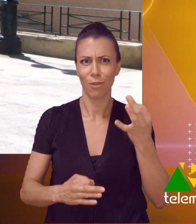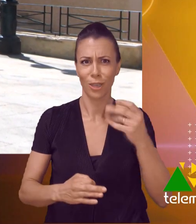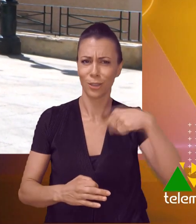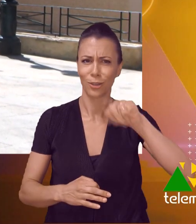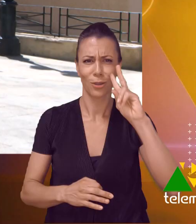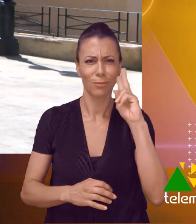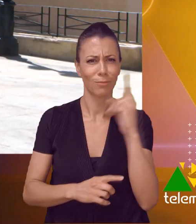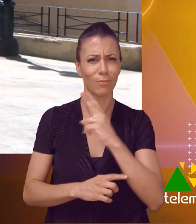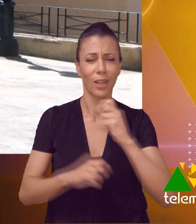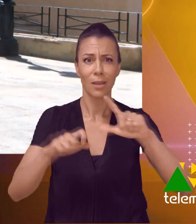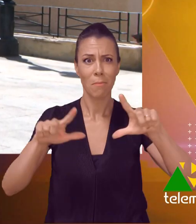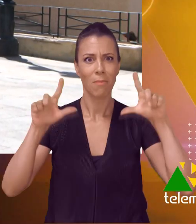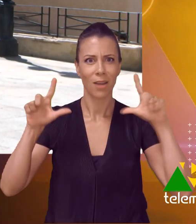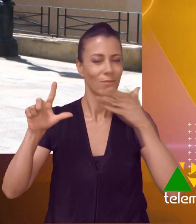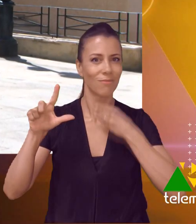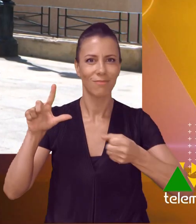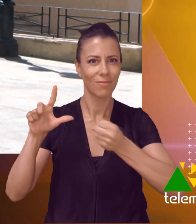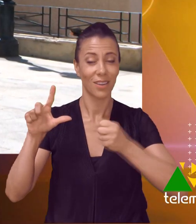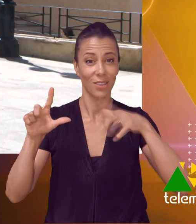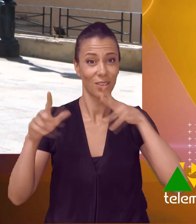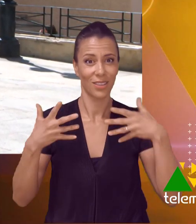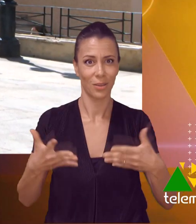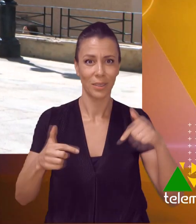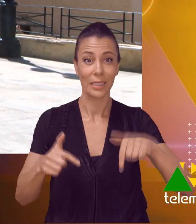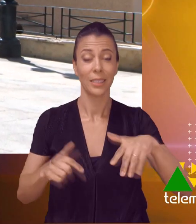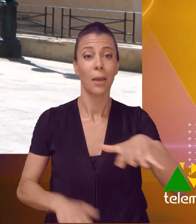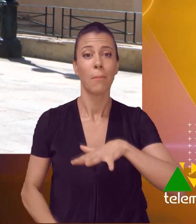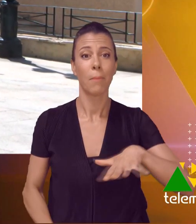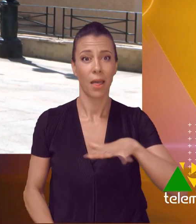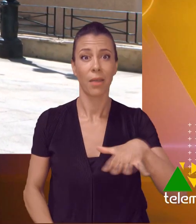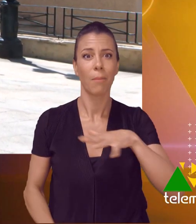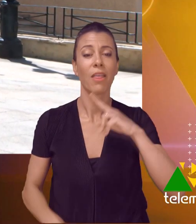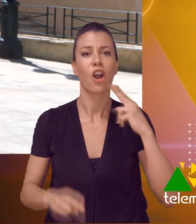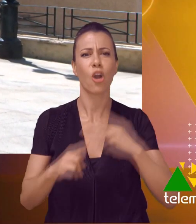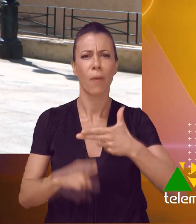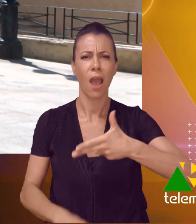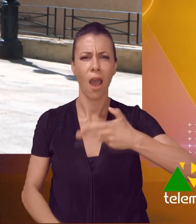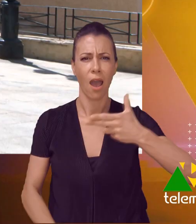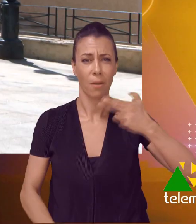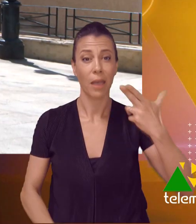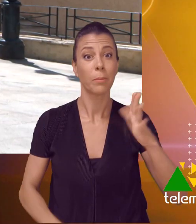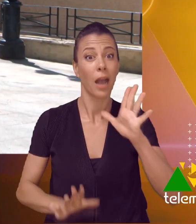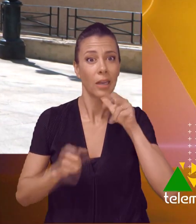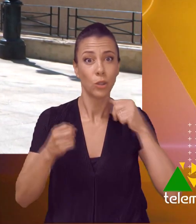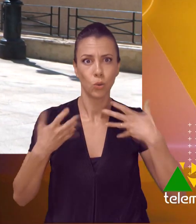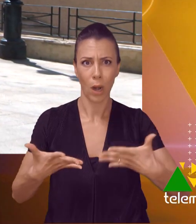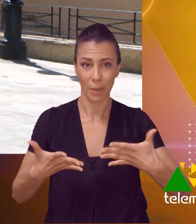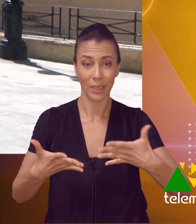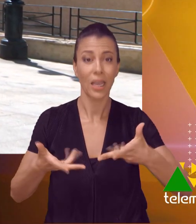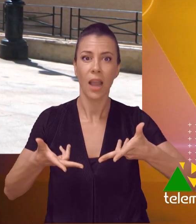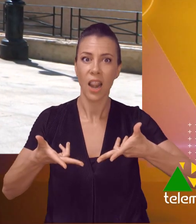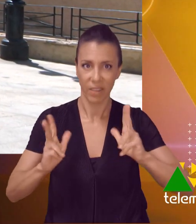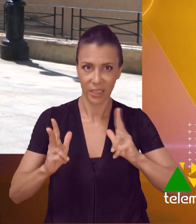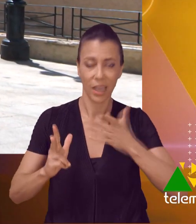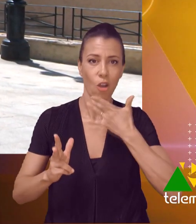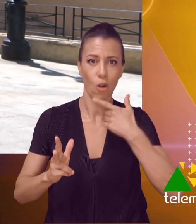incomparable en el que nos encontramos. En esta plaza de armas, actualmente Plaza de la Libertad, pero conocida anteriormente